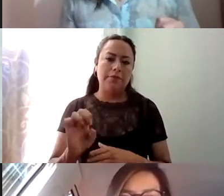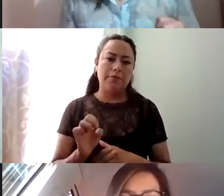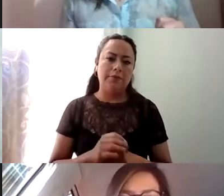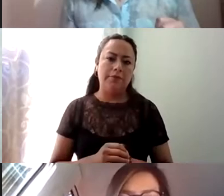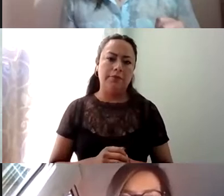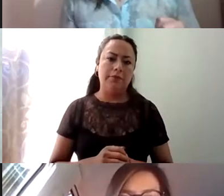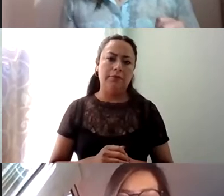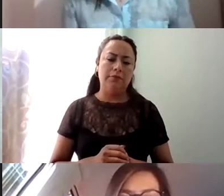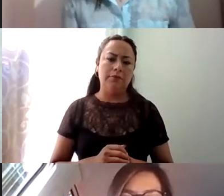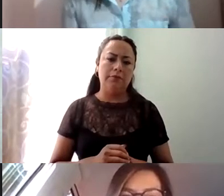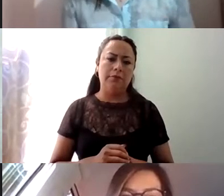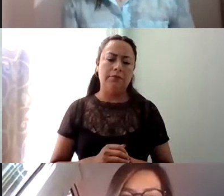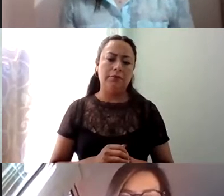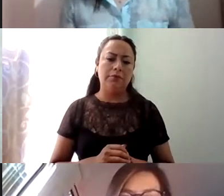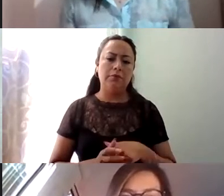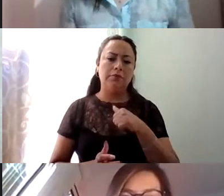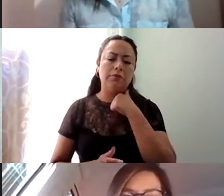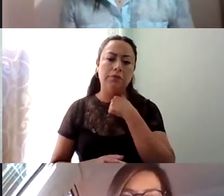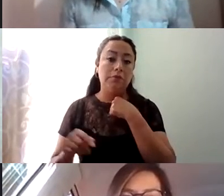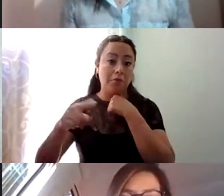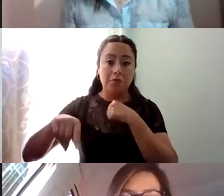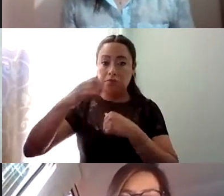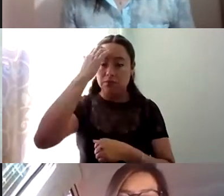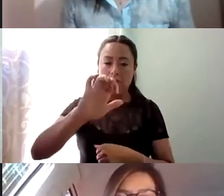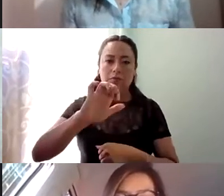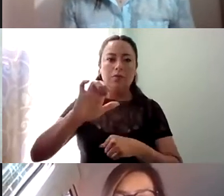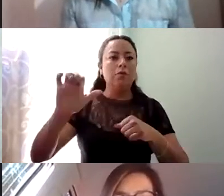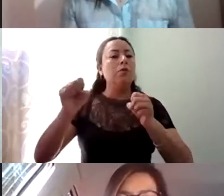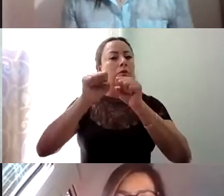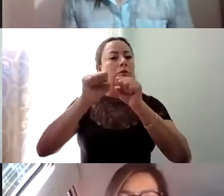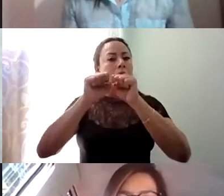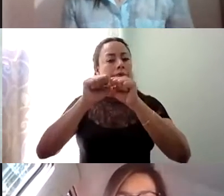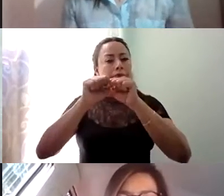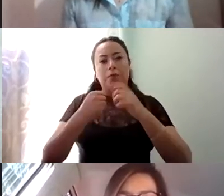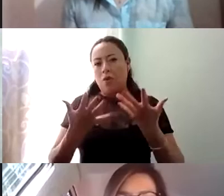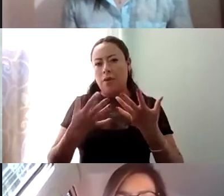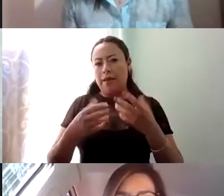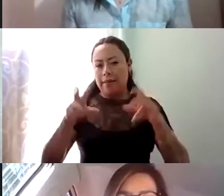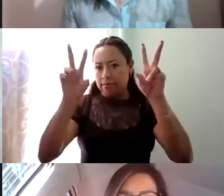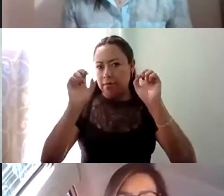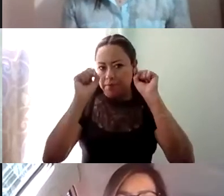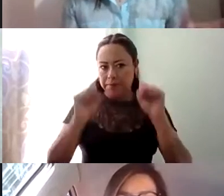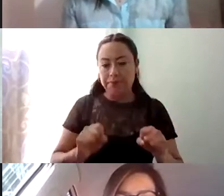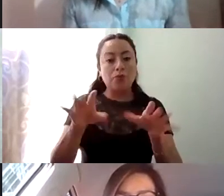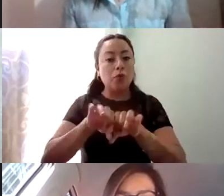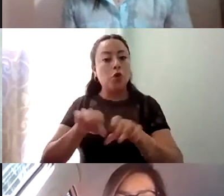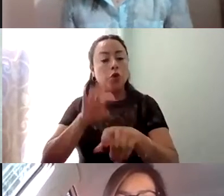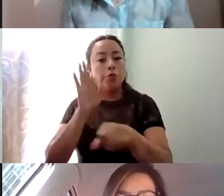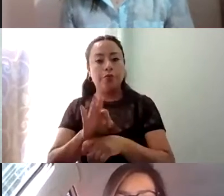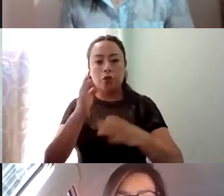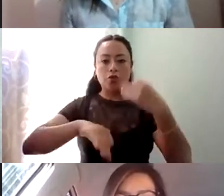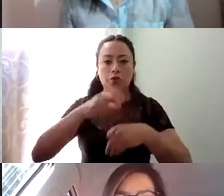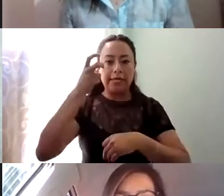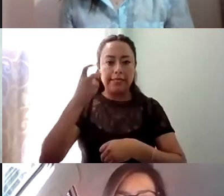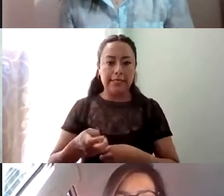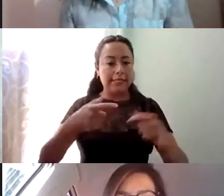tienen completamente o no conocen el tema de la seguridad, de cómo protegerlos a través de todas estas plataformas que sí tienen sus herramientas